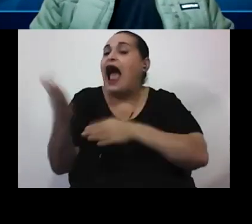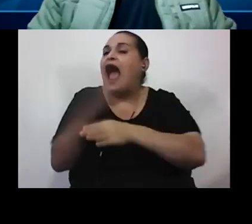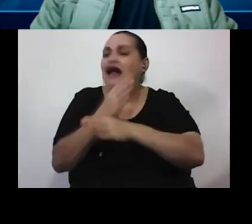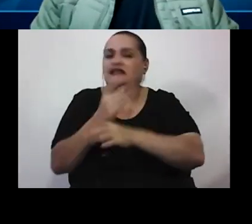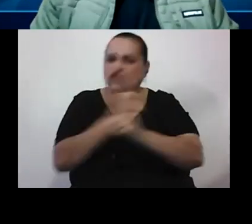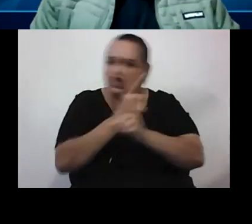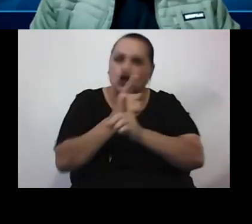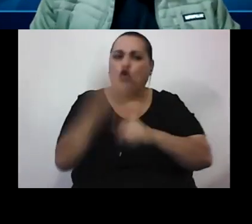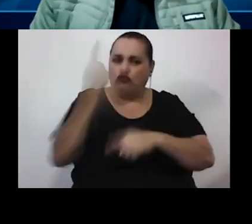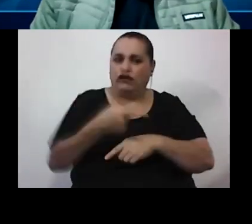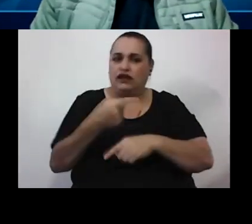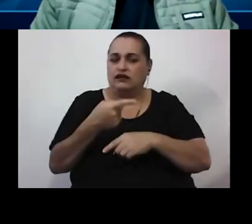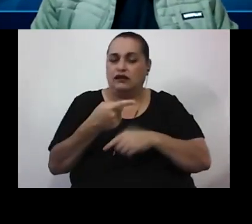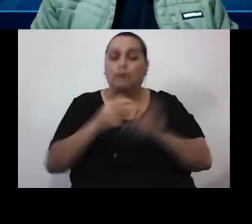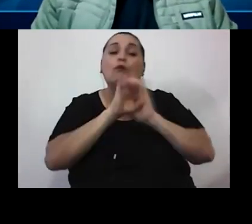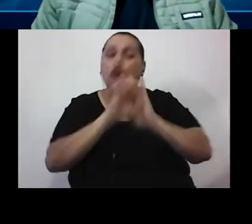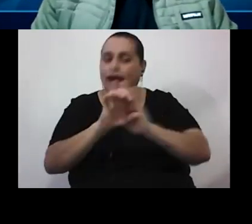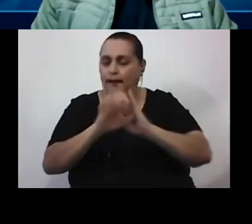Por ejemplo,